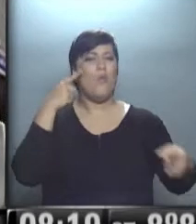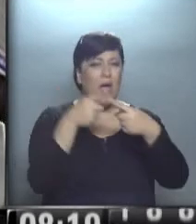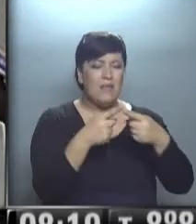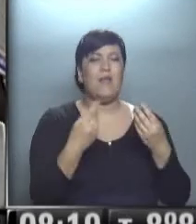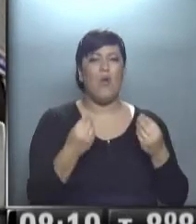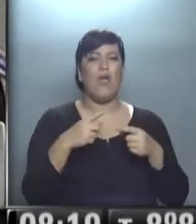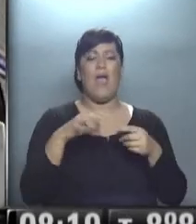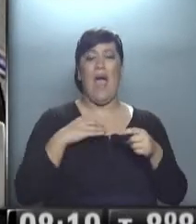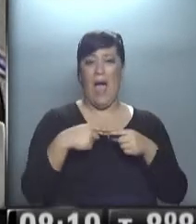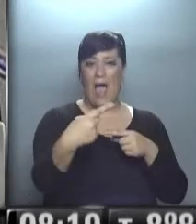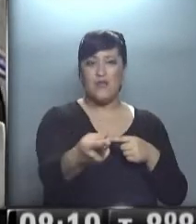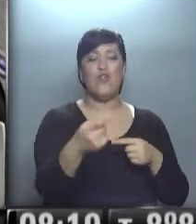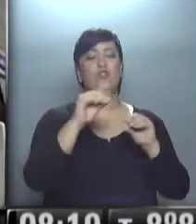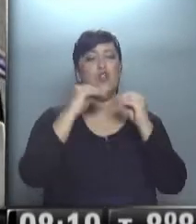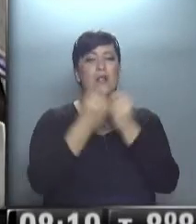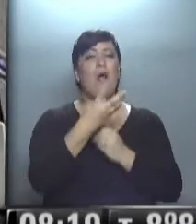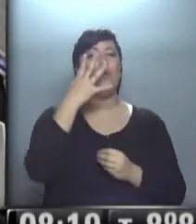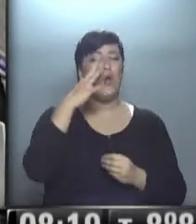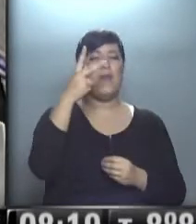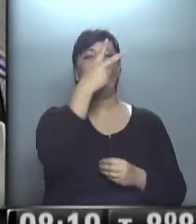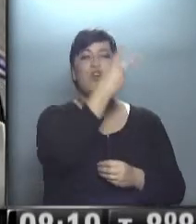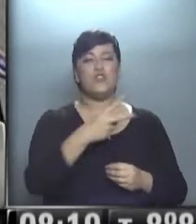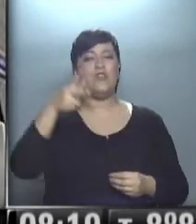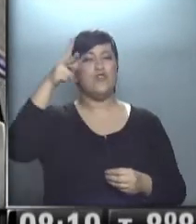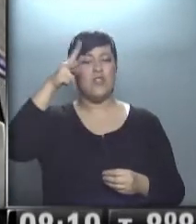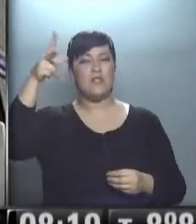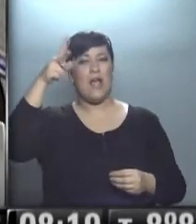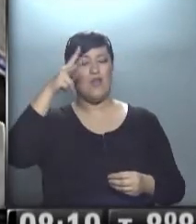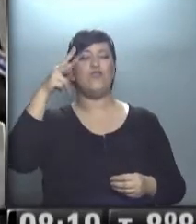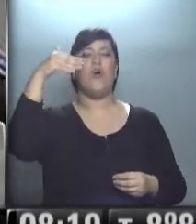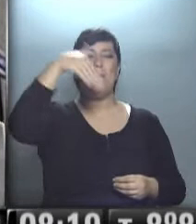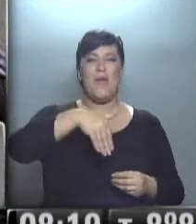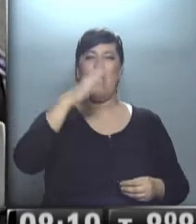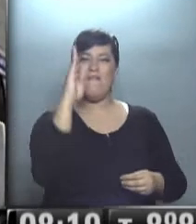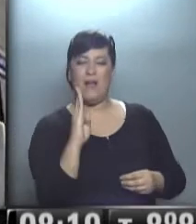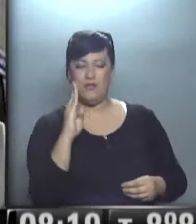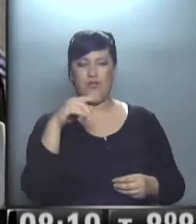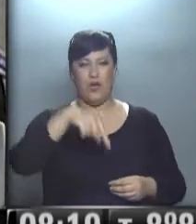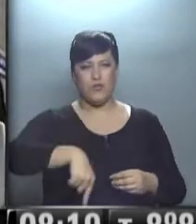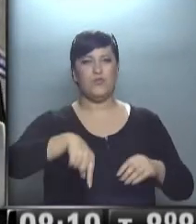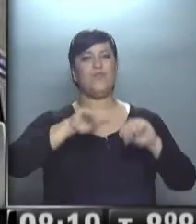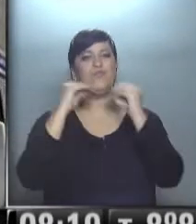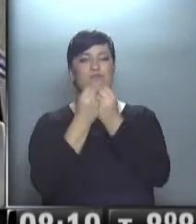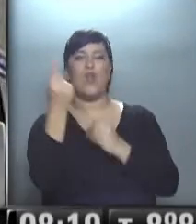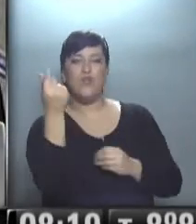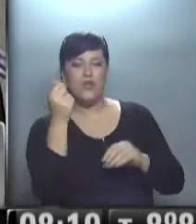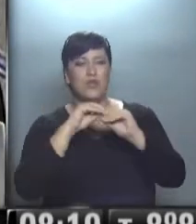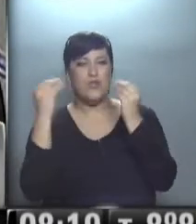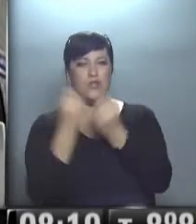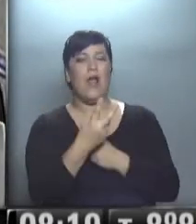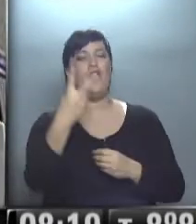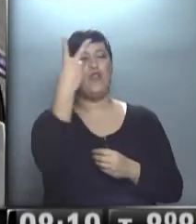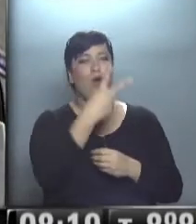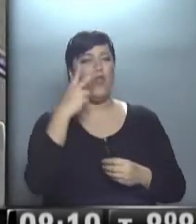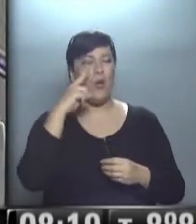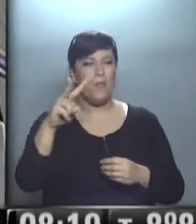lograr 4 mil 288 megavatios de generación por un monto equivalente a 10 mil 482